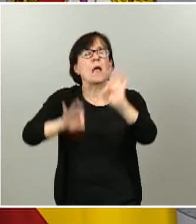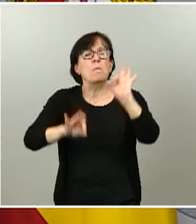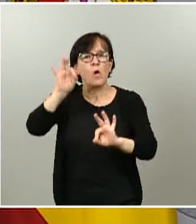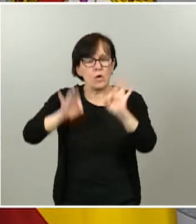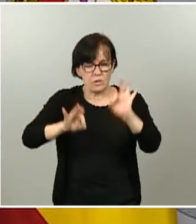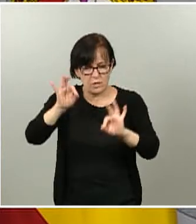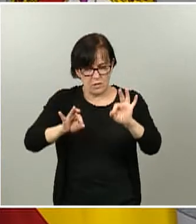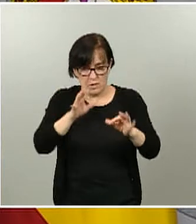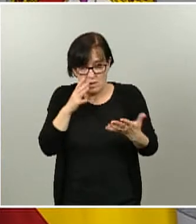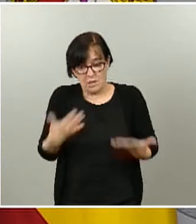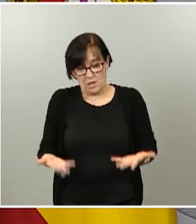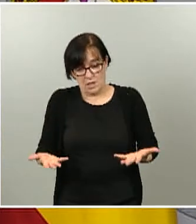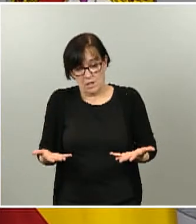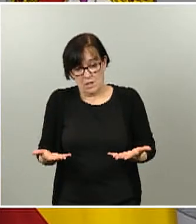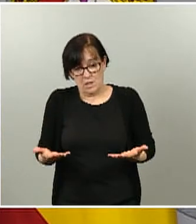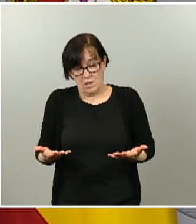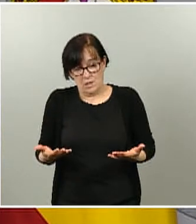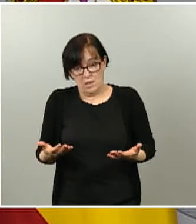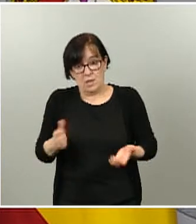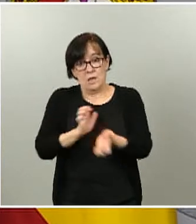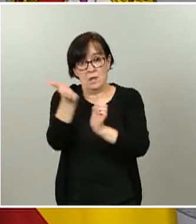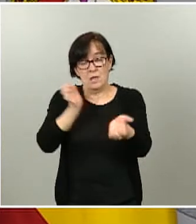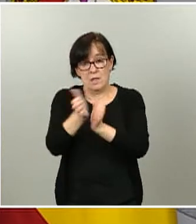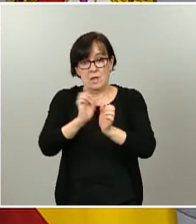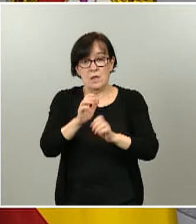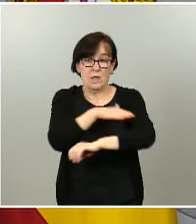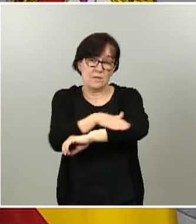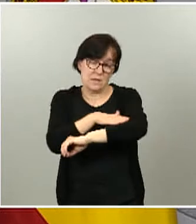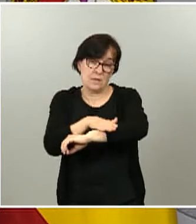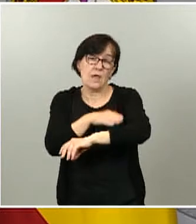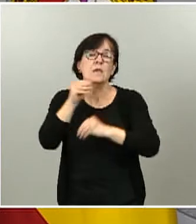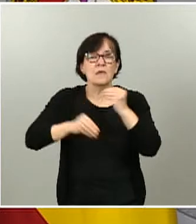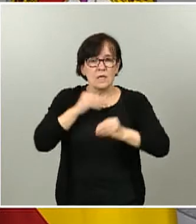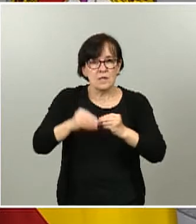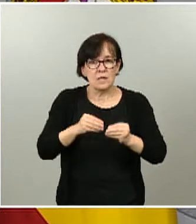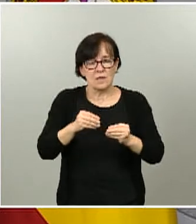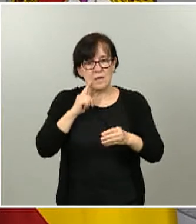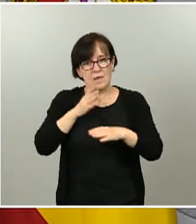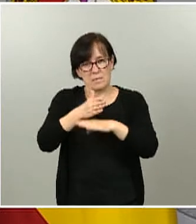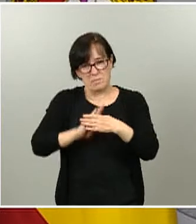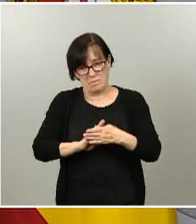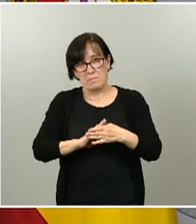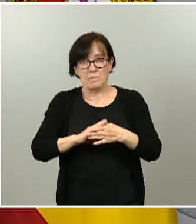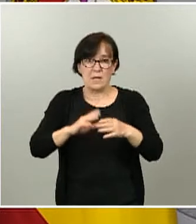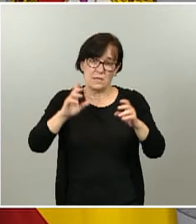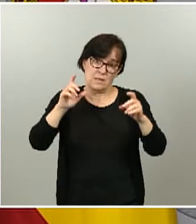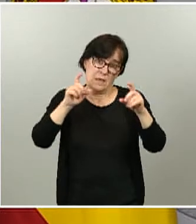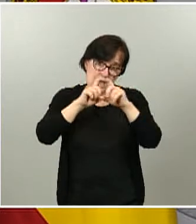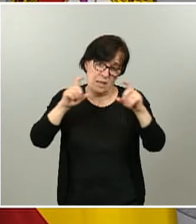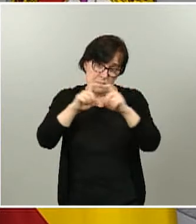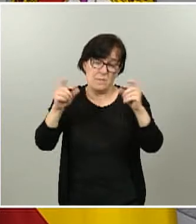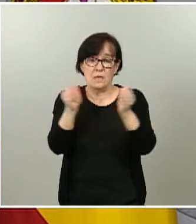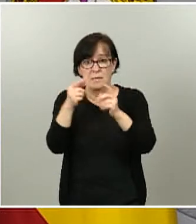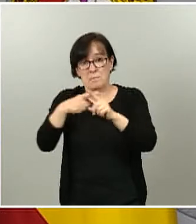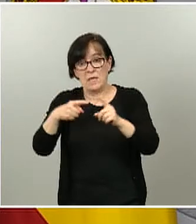actuales avales otorgados por el Estado se han hecho precisamente a esta parte del tejido productivo, por lo que entendemos que está siendo de